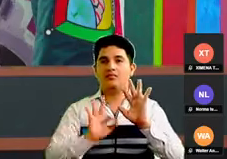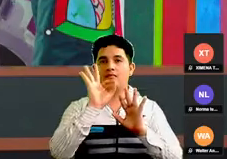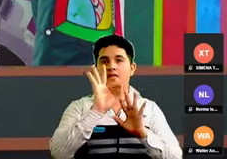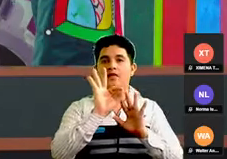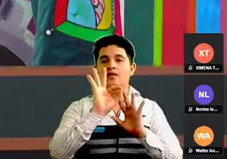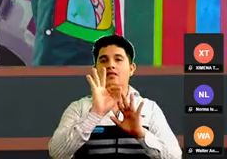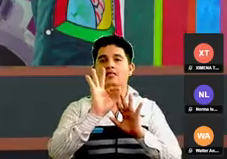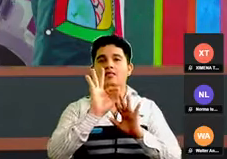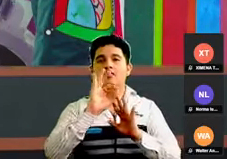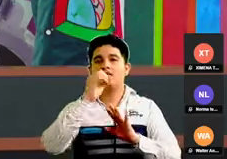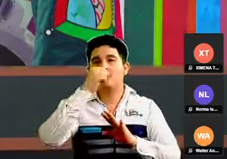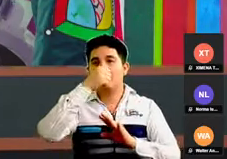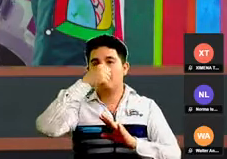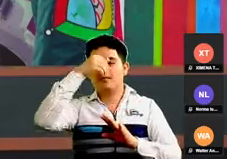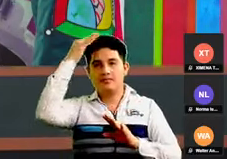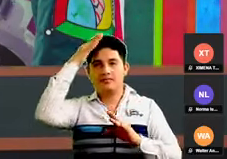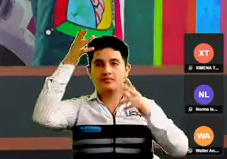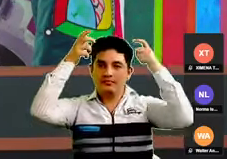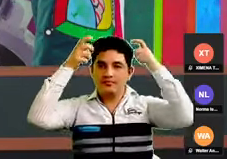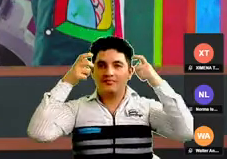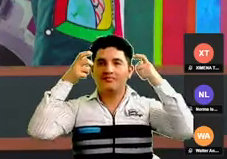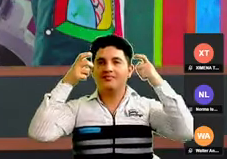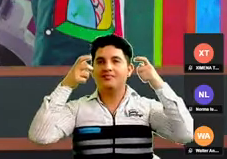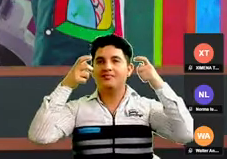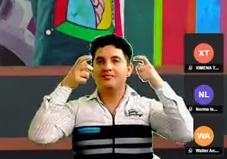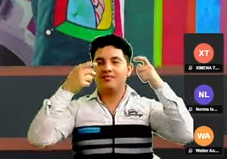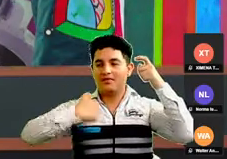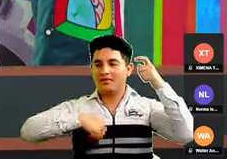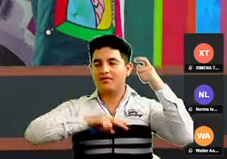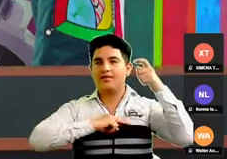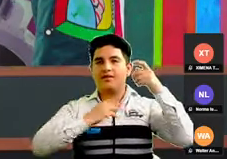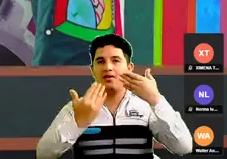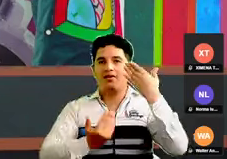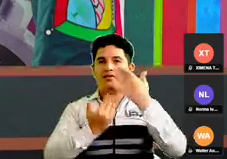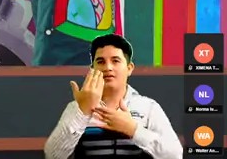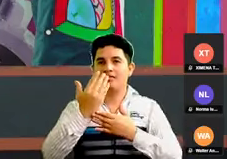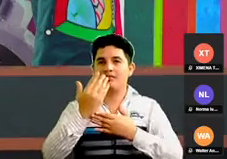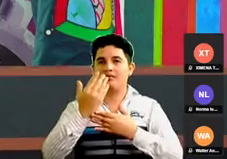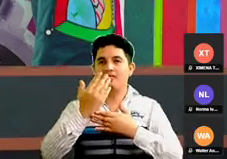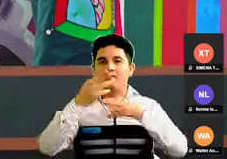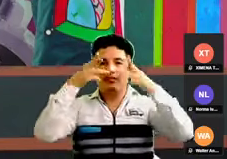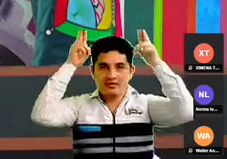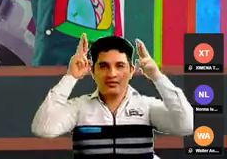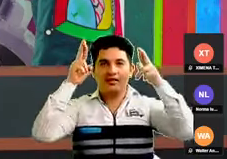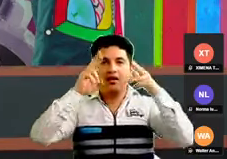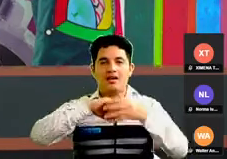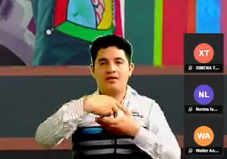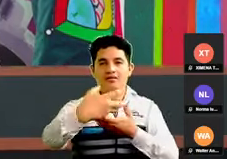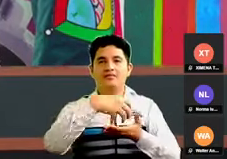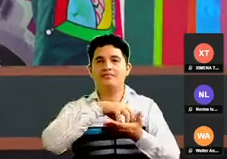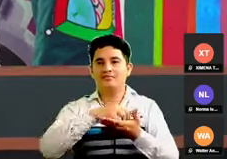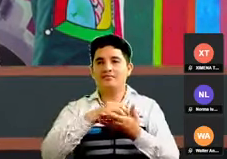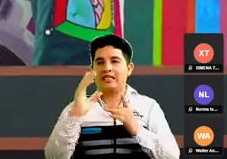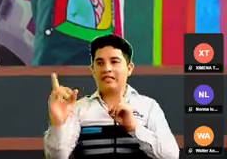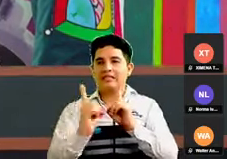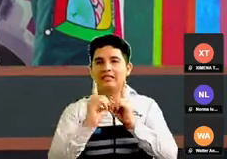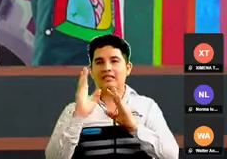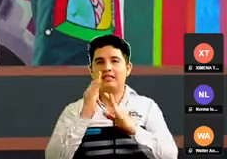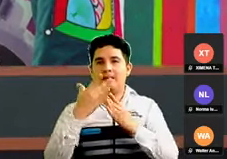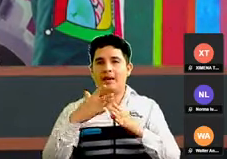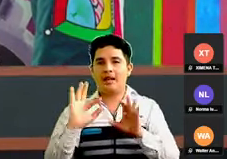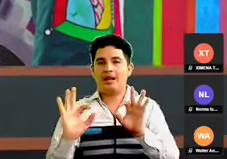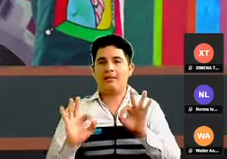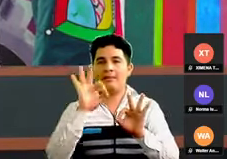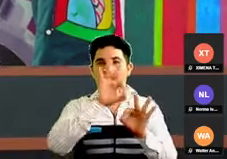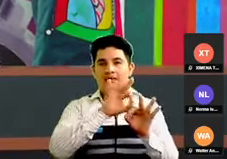Santo Domingo fase 1 para la elección de nuestra Reina de las Parroquias Rurales, quien va a ingresar directamente a la